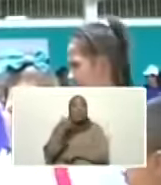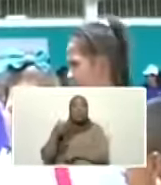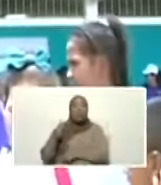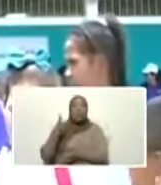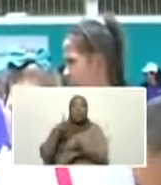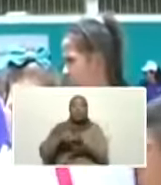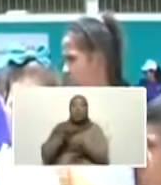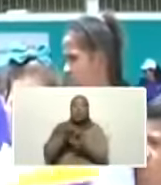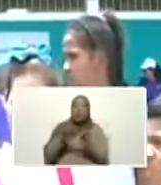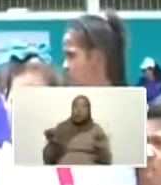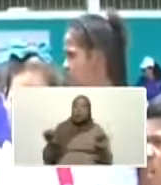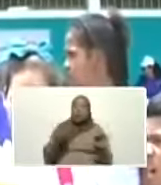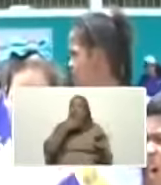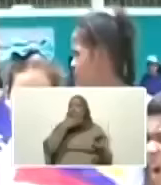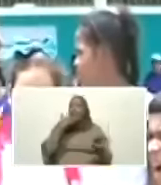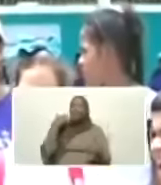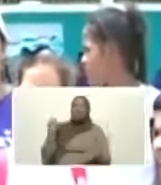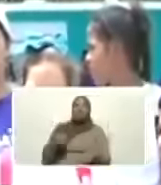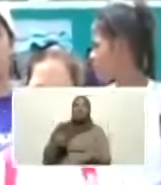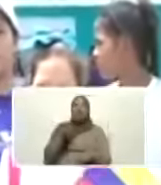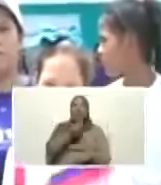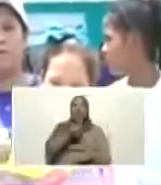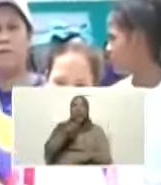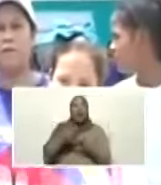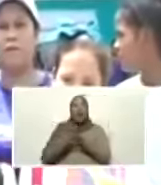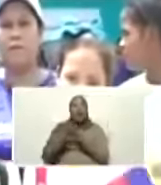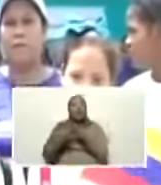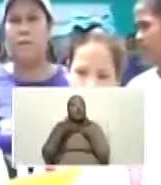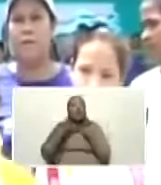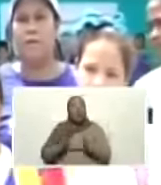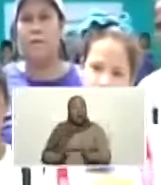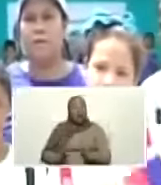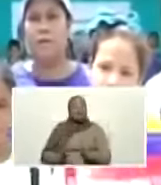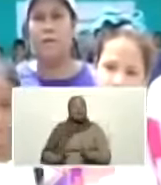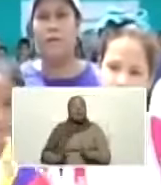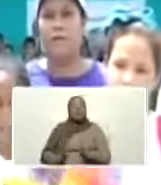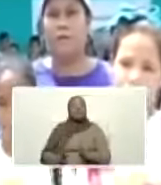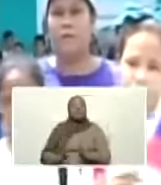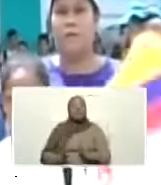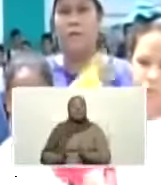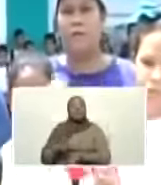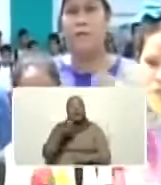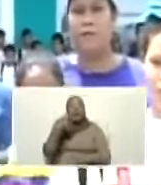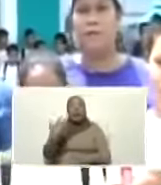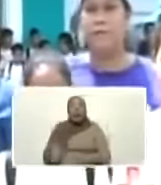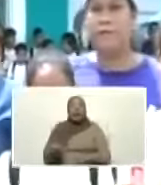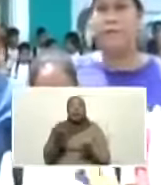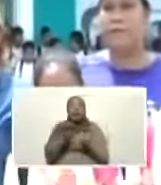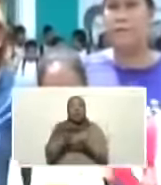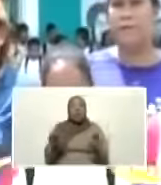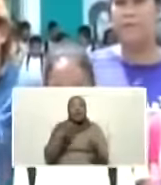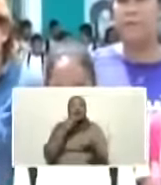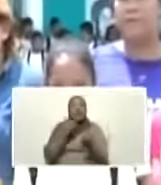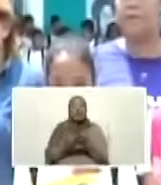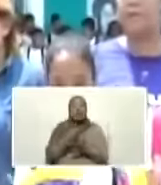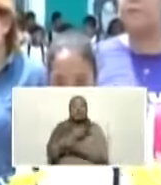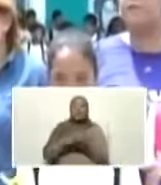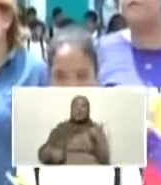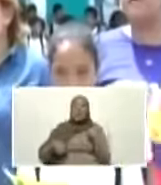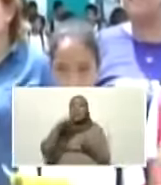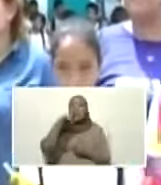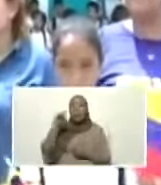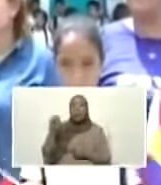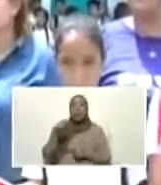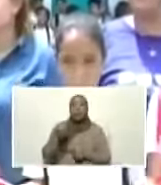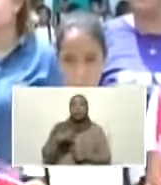parte de educación. La calidad educativa ha estado presente en nuestro estado. Gracias, señor presidente.